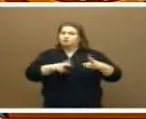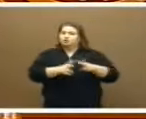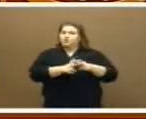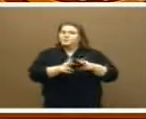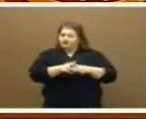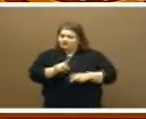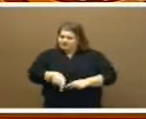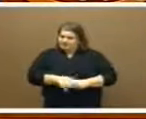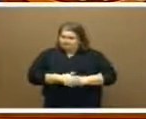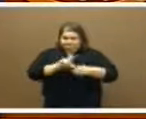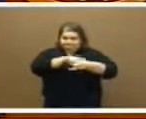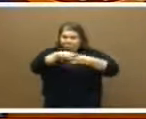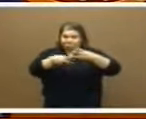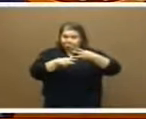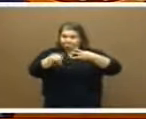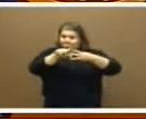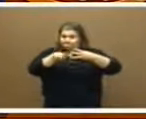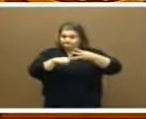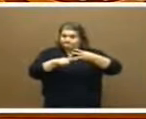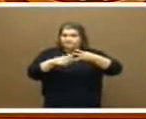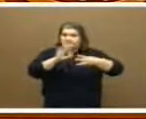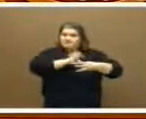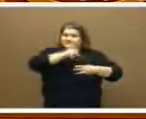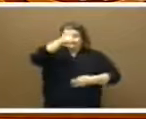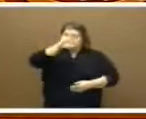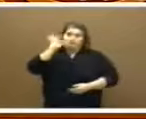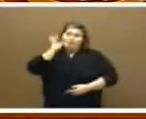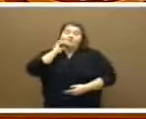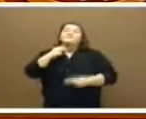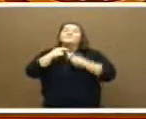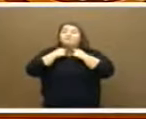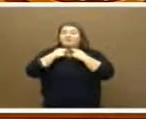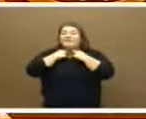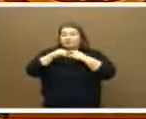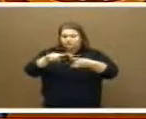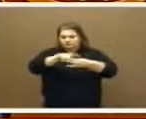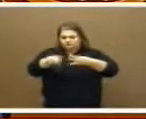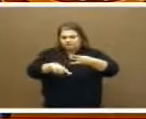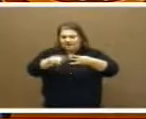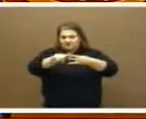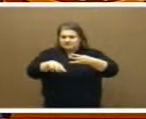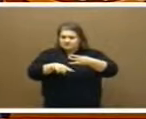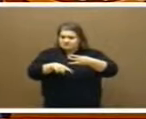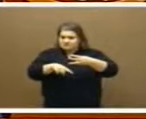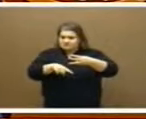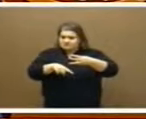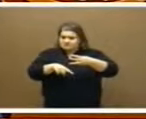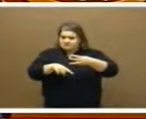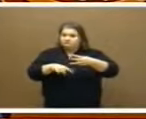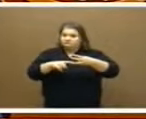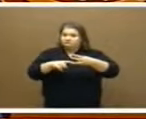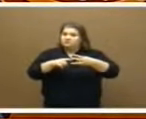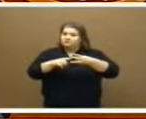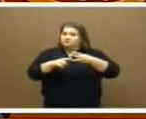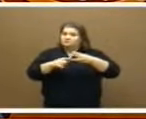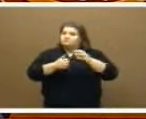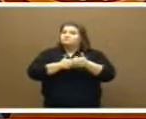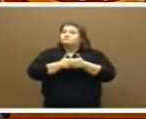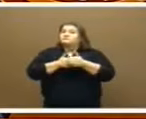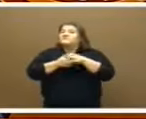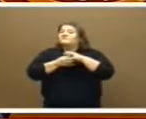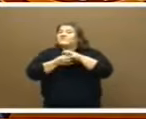social. Y las tres cuestiones, señores y señoras diputadas, las tres cuestiones dependen, ni más ni menos, de la